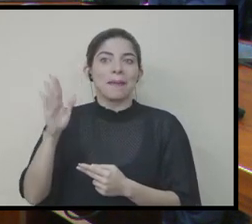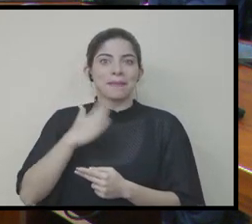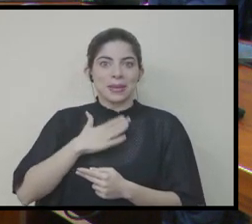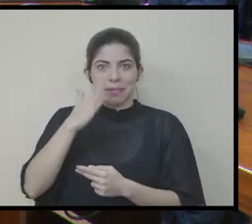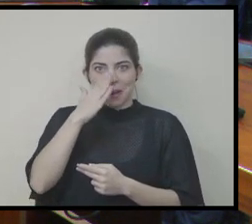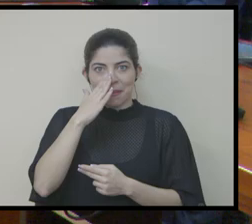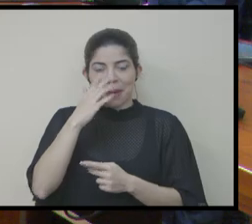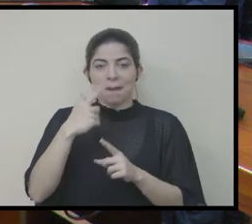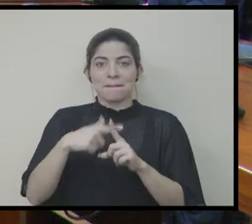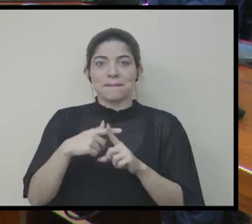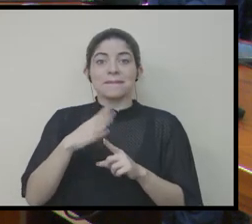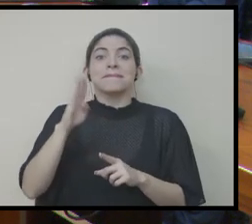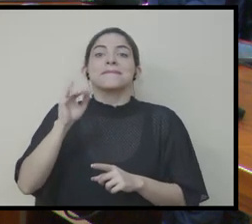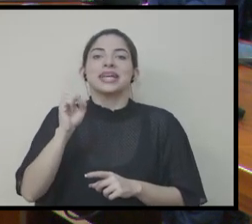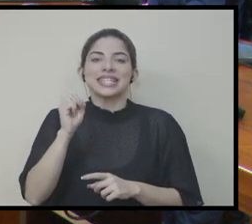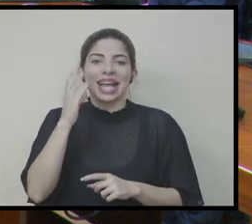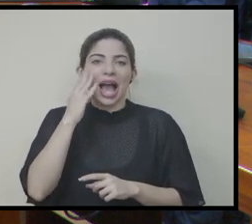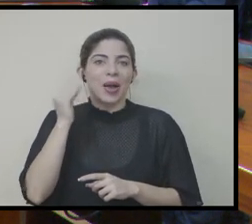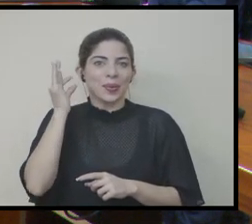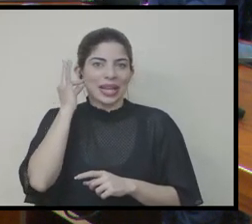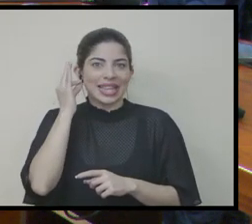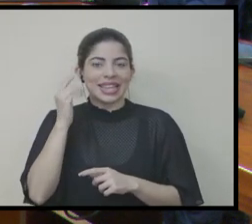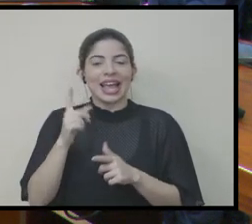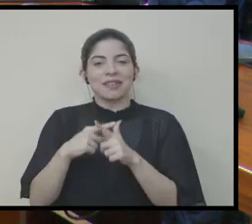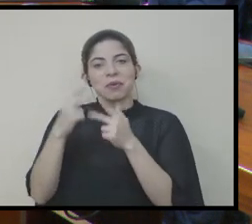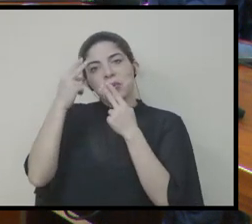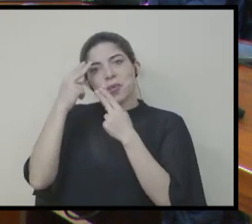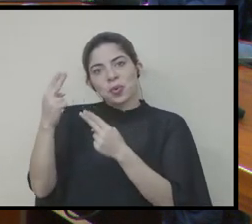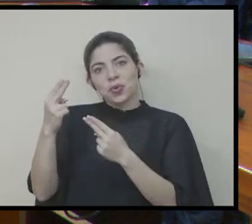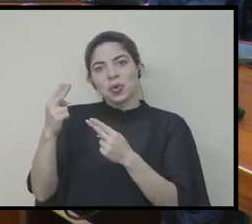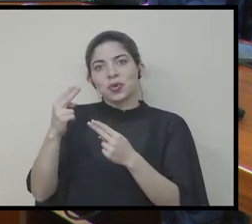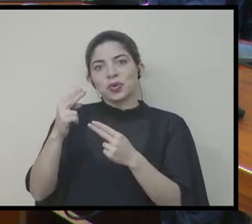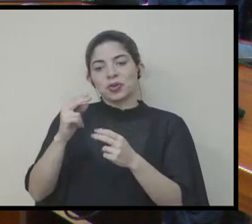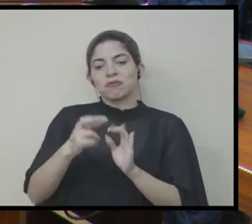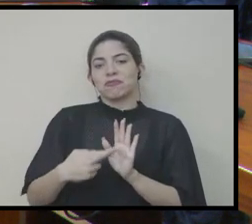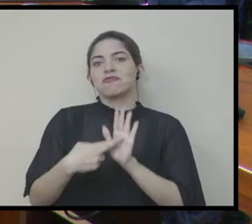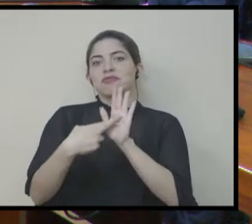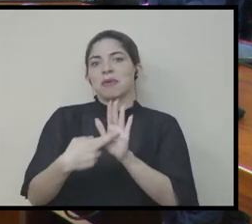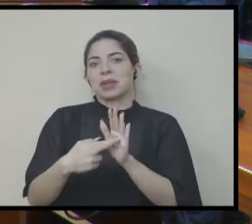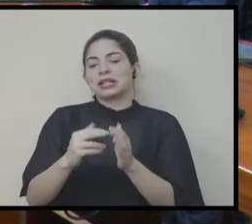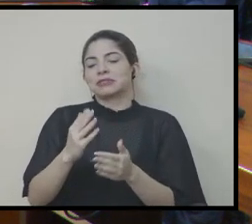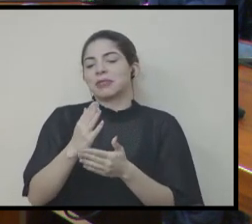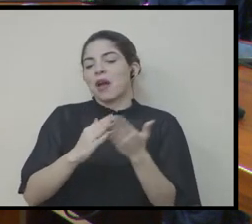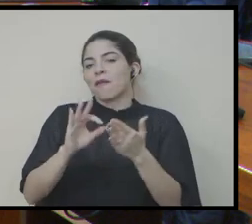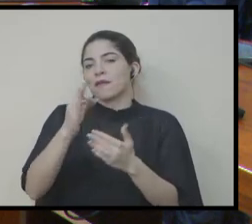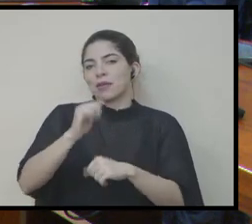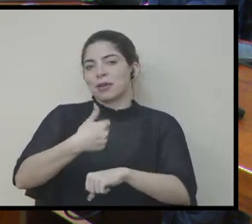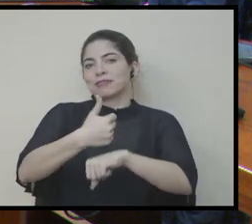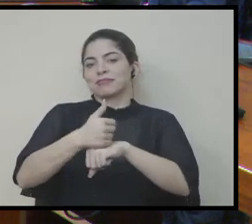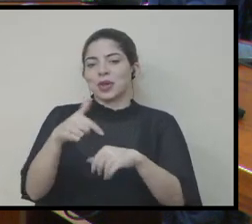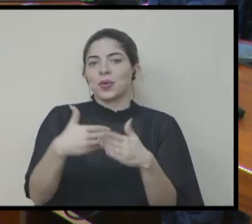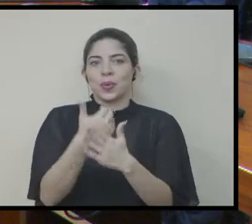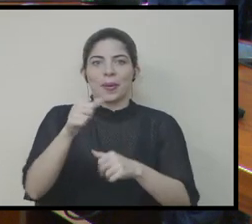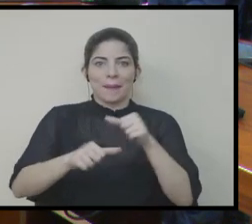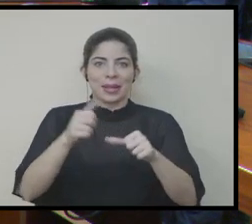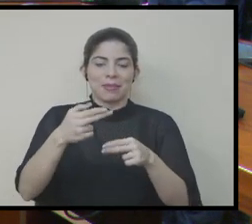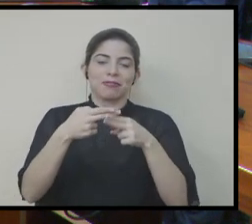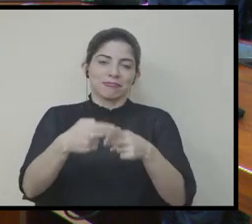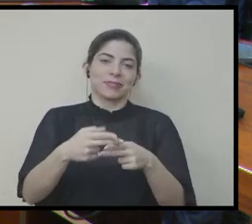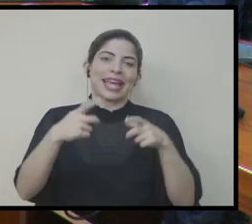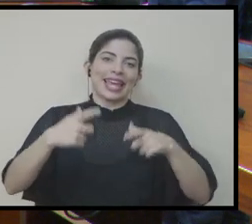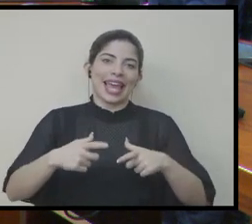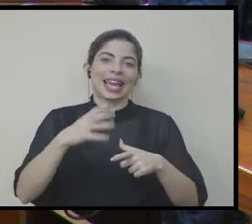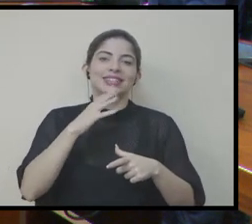mamá y a mi bisabuelita, decidimos representarla de alguna forma en este nuevo emprendimiento y le pusimos